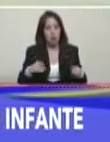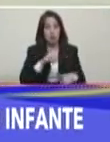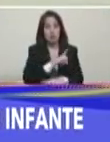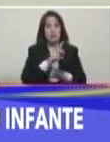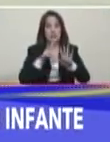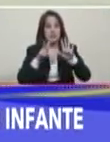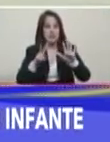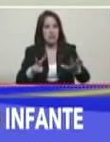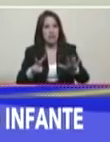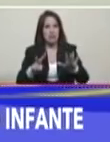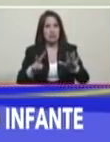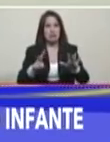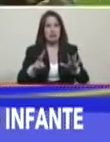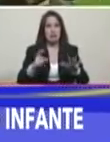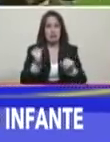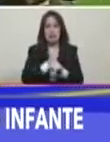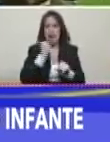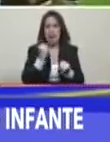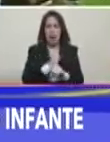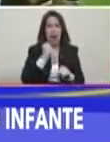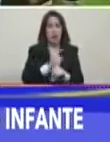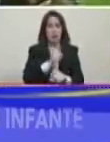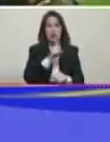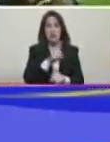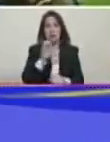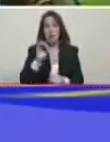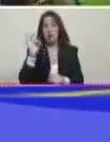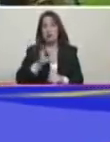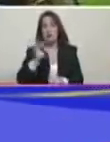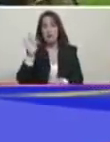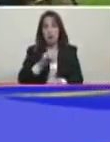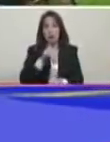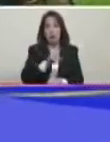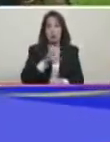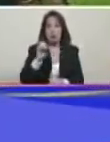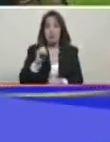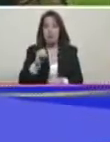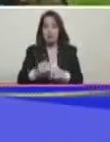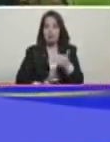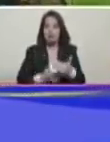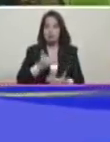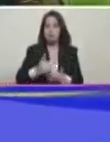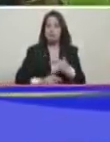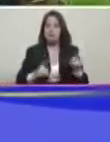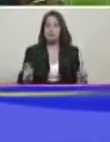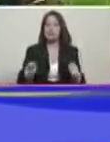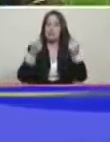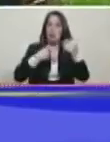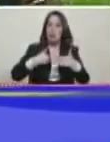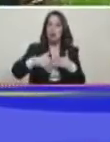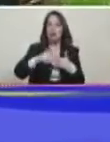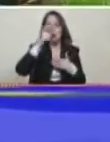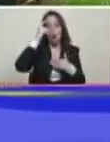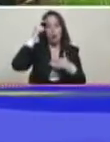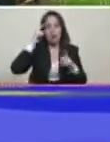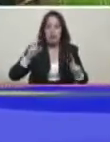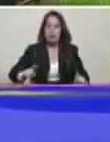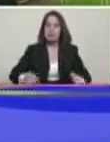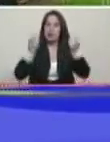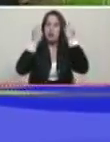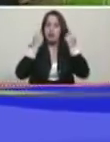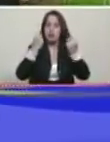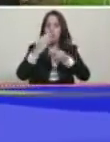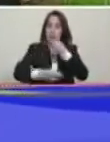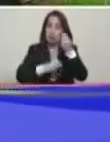pleno funcionamiento 100% y 10 en proceso de recuperación, que en los próximos días le estaremos